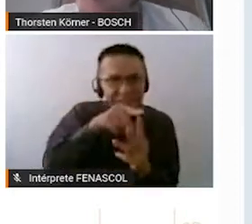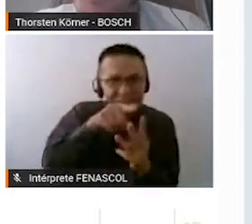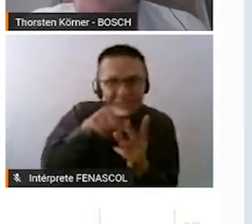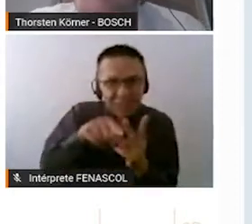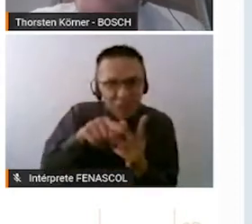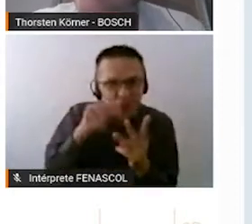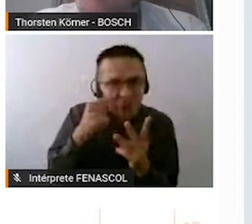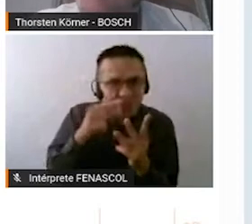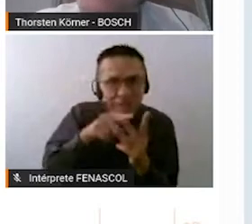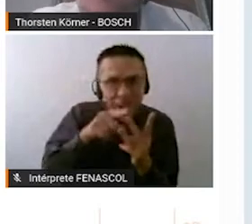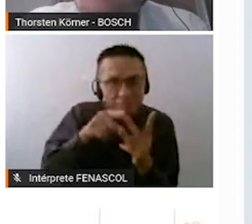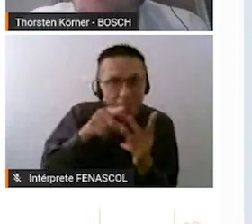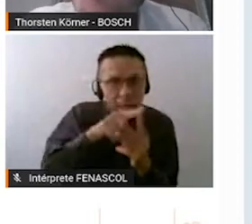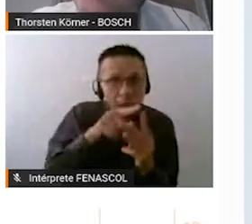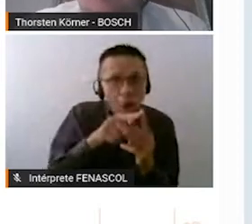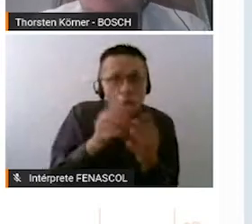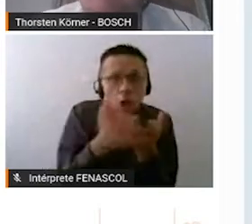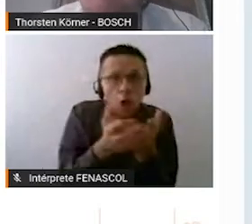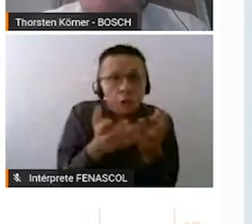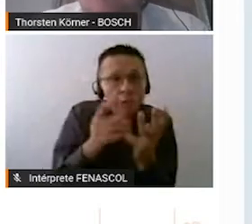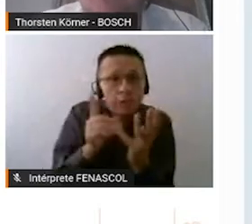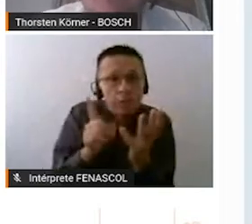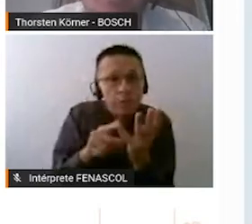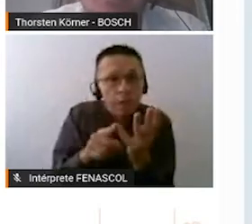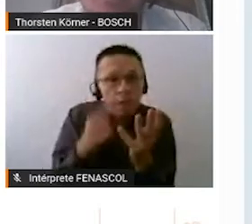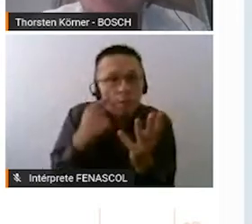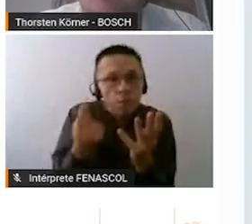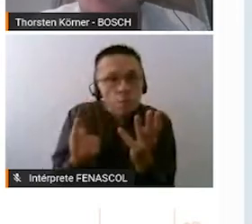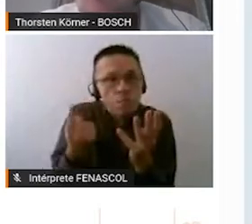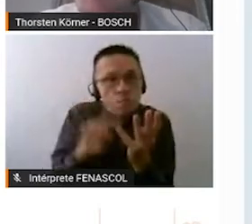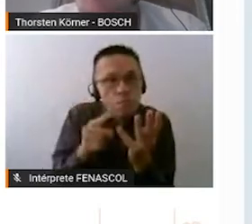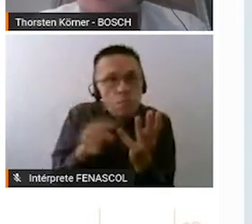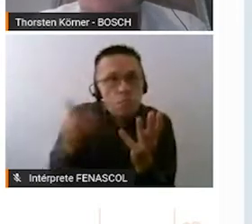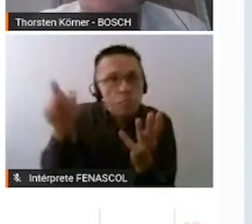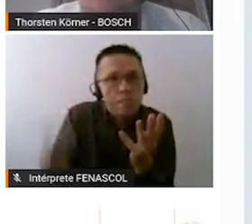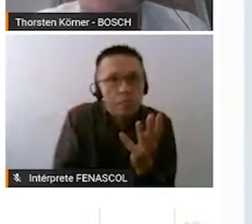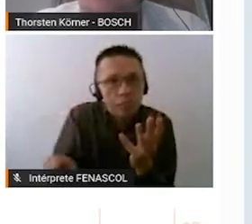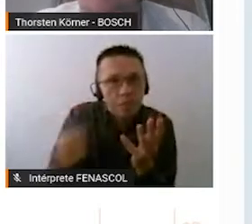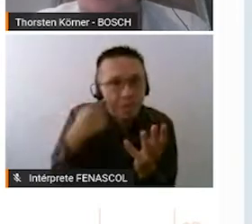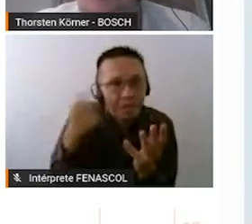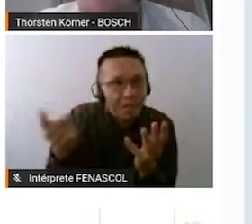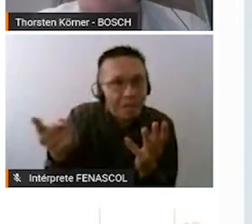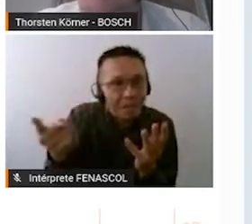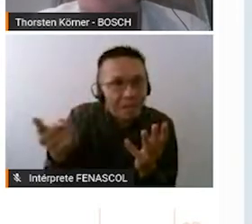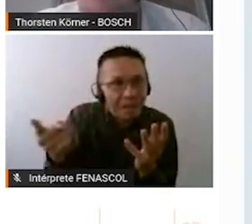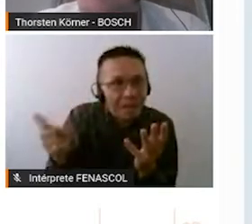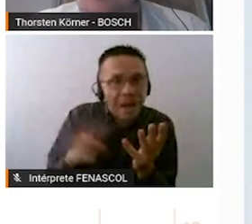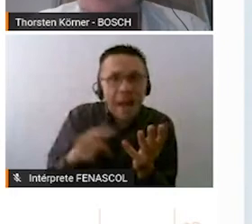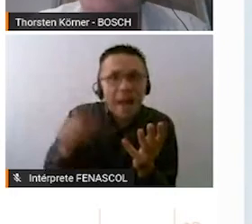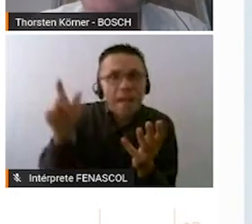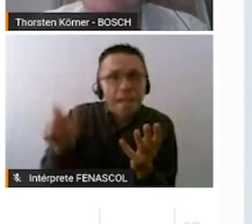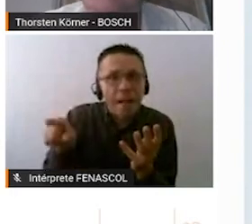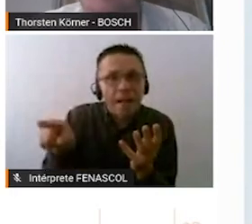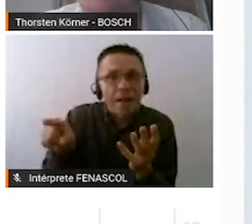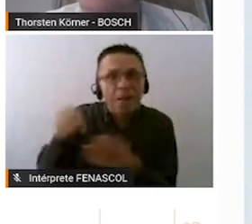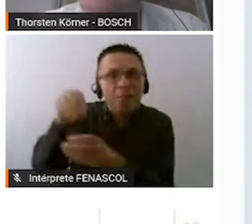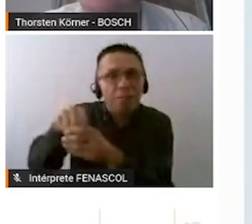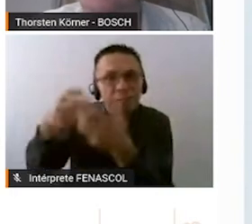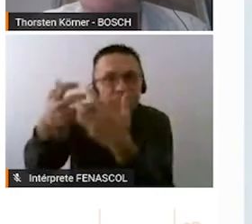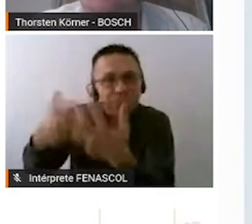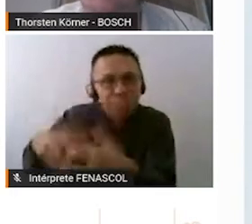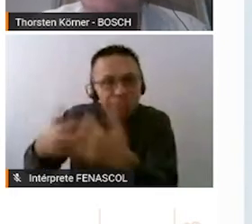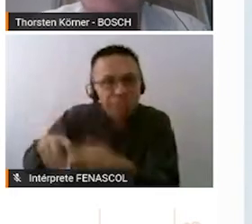objetos. En la 4ª columna vemos personas. Y ahí ya viene la importancia de las personas dentro de lo que